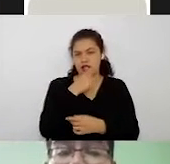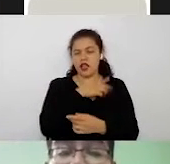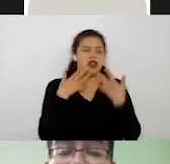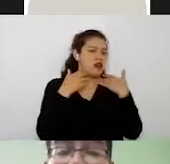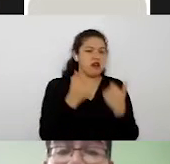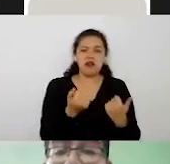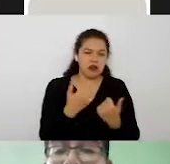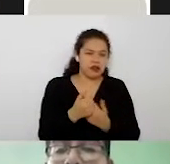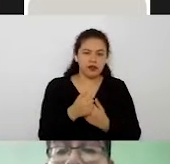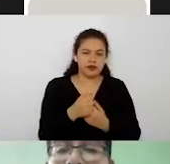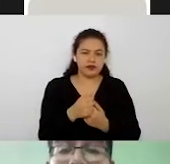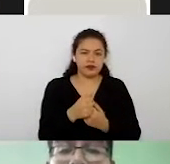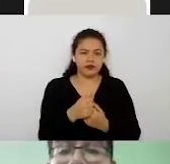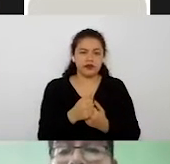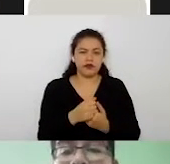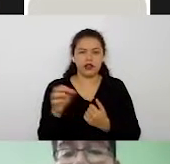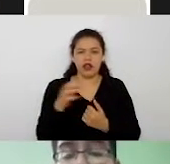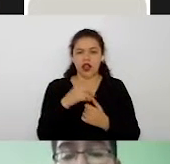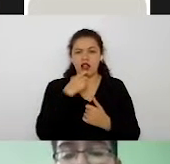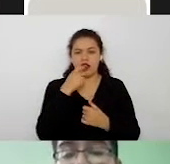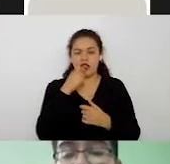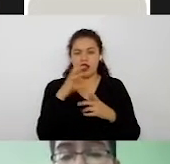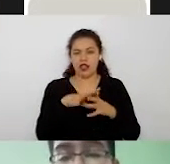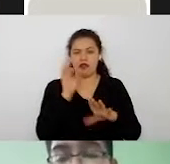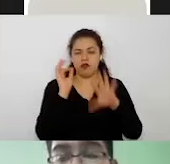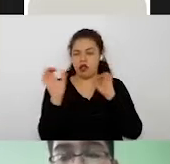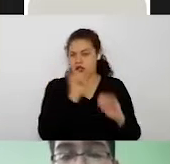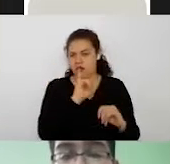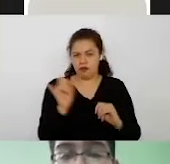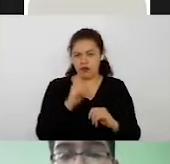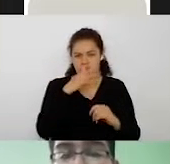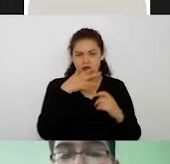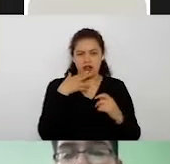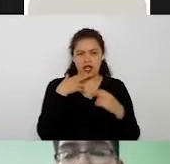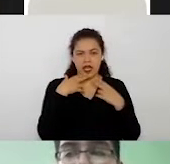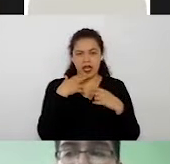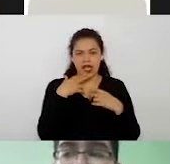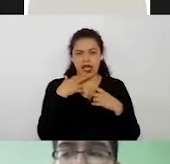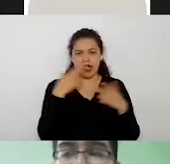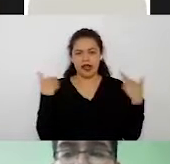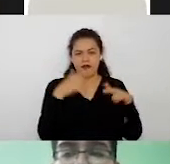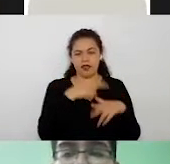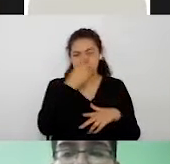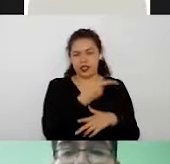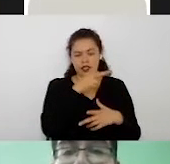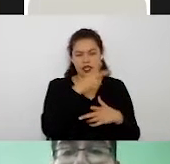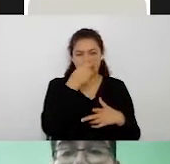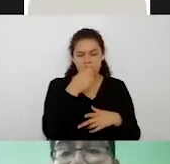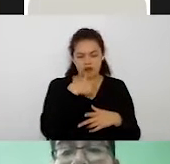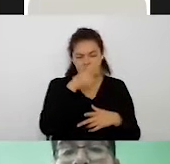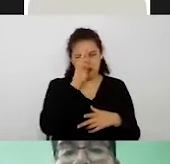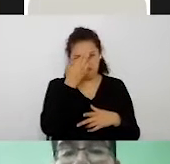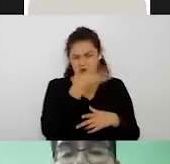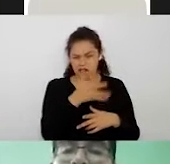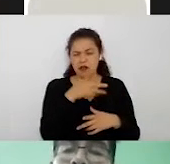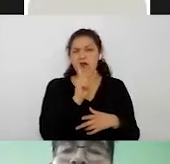final la niña pues nunca apareció, que las maestras decían, pues es que me suena el nombre, pero también no porque me suene el